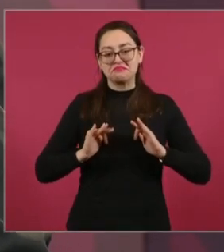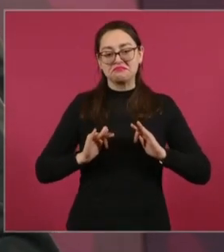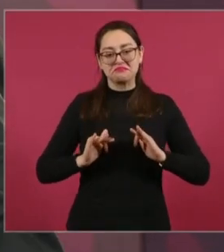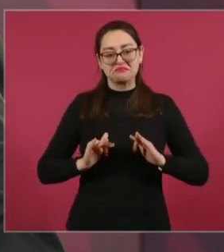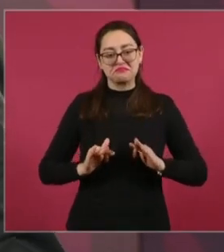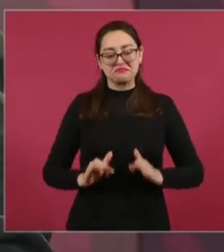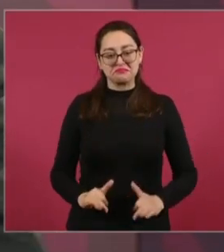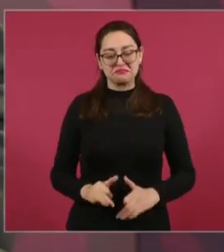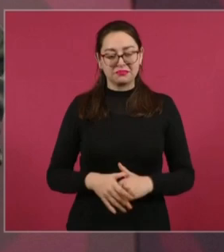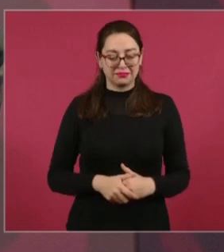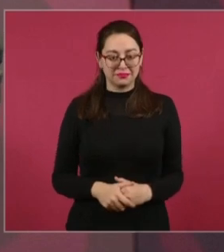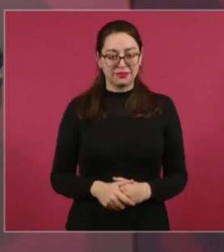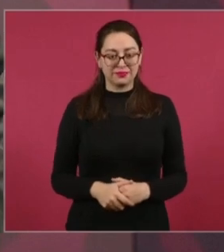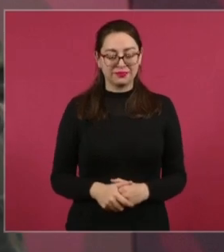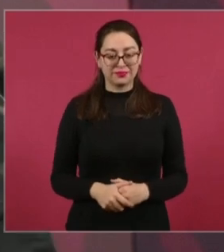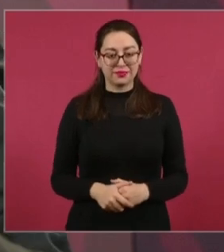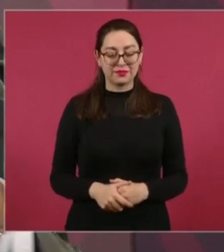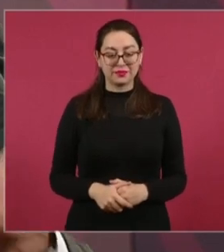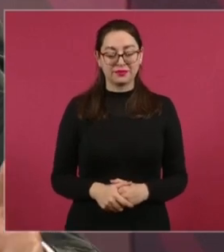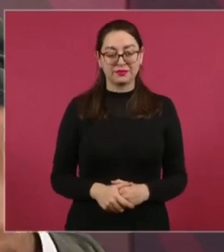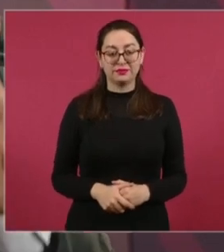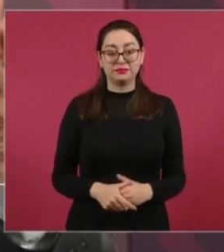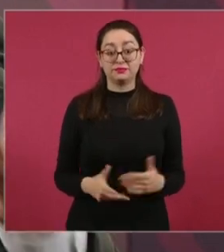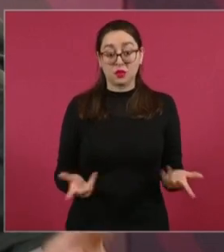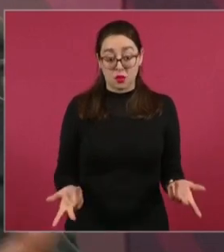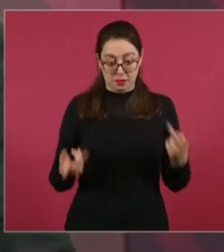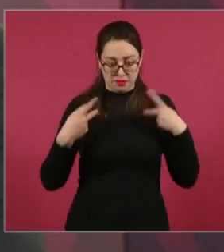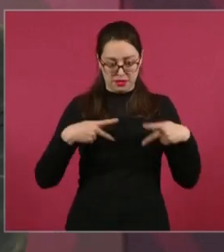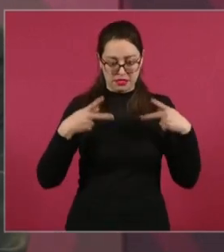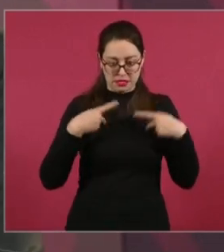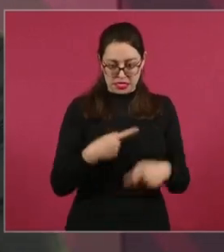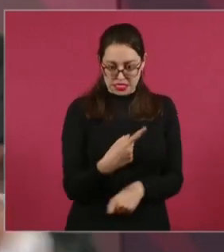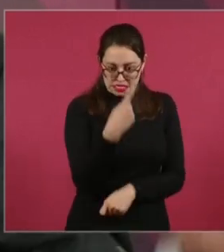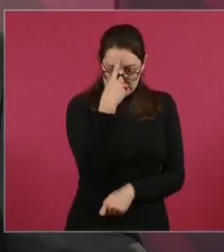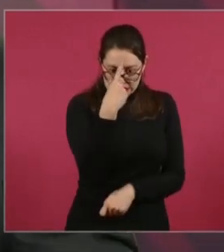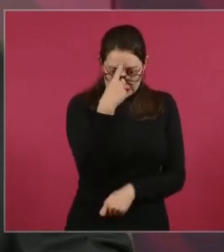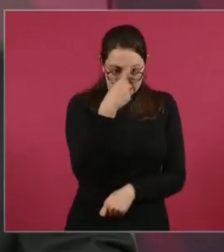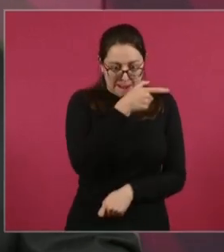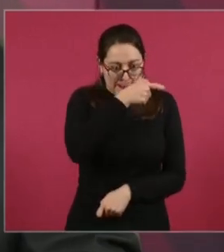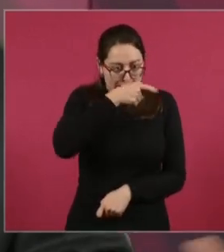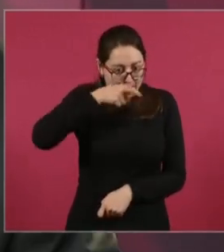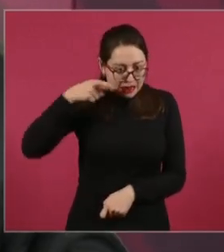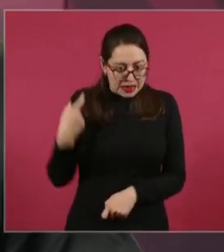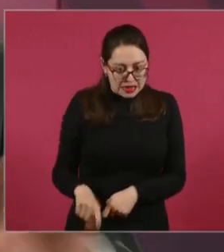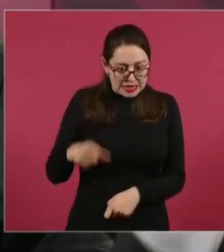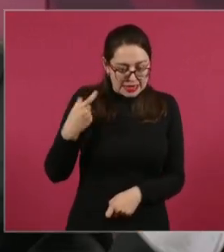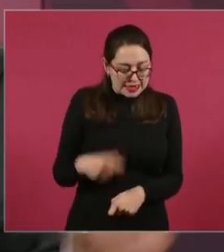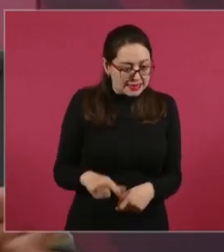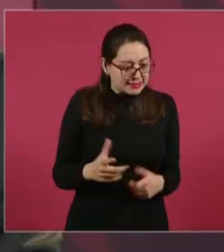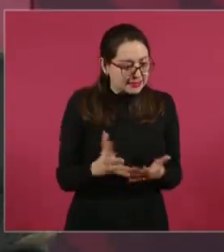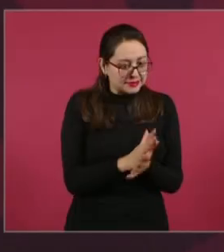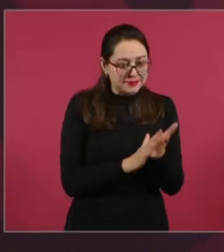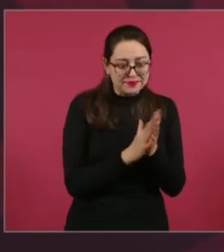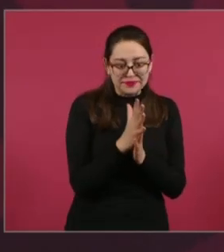se enferma alguien de poder o de dinero, ya, no sirve,